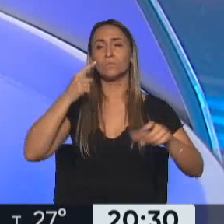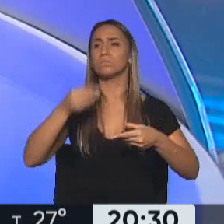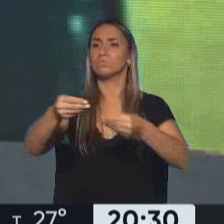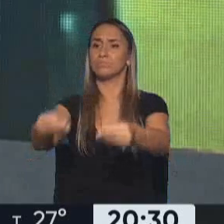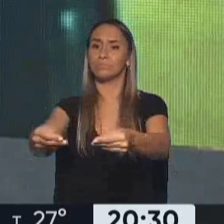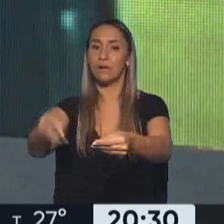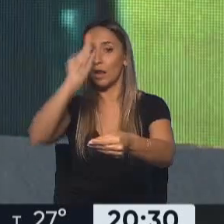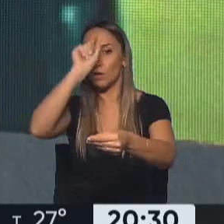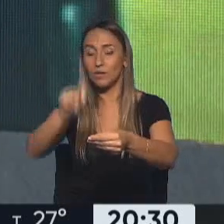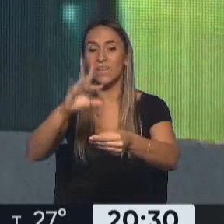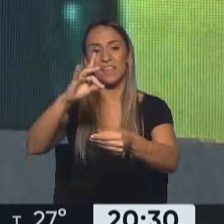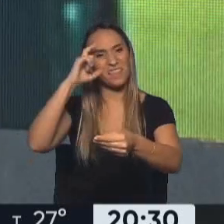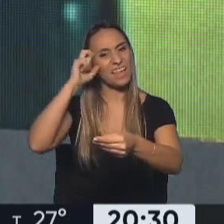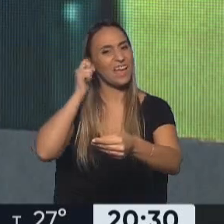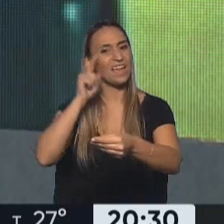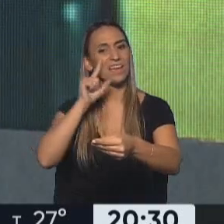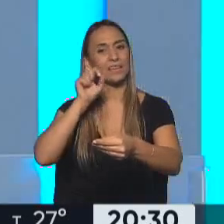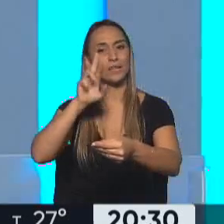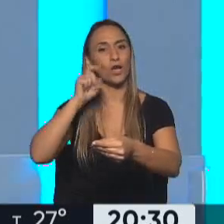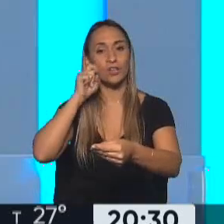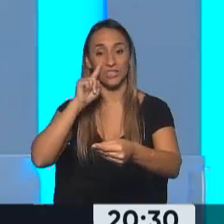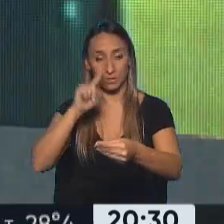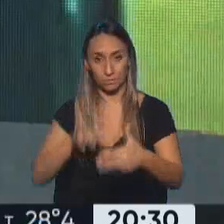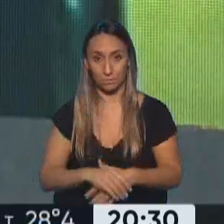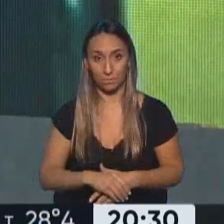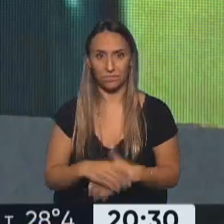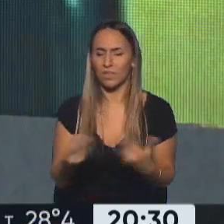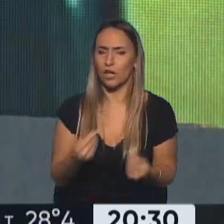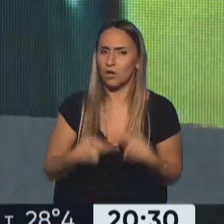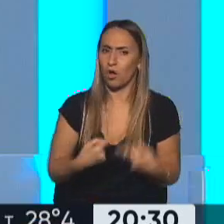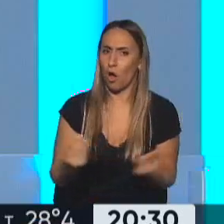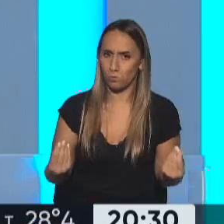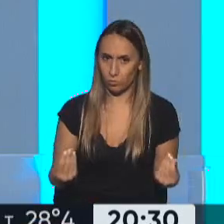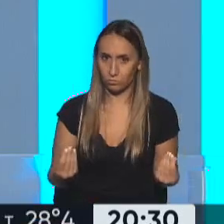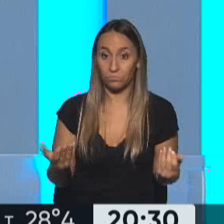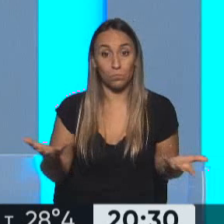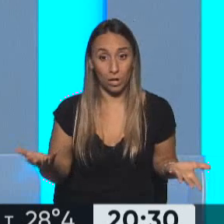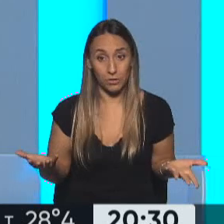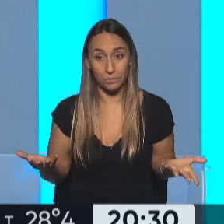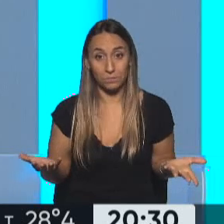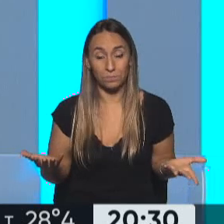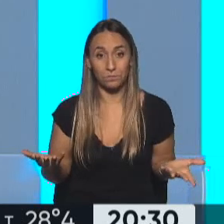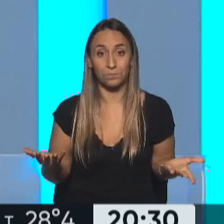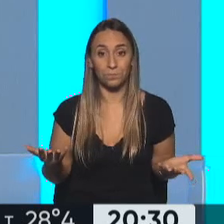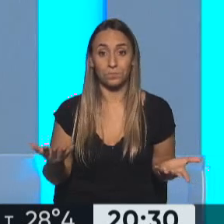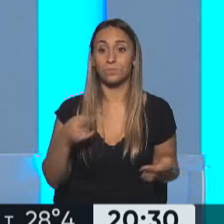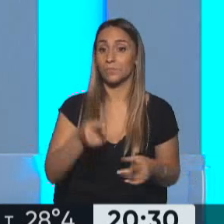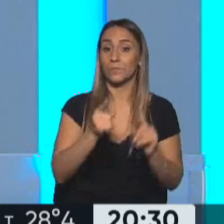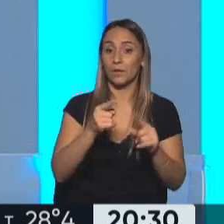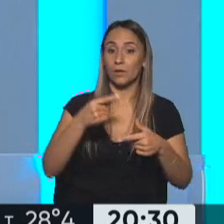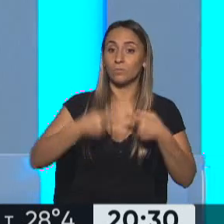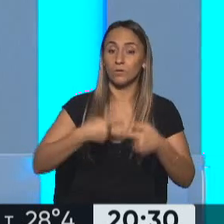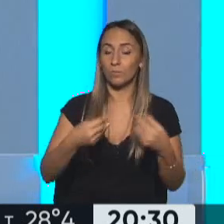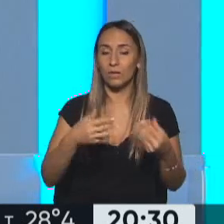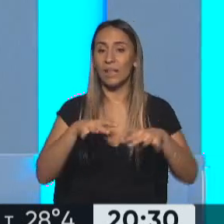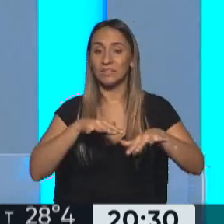Marcelo Martínez de Giorgi. Es tremendo. Esto, ¿y entonces cómo sigue esta película? Bueno, básicamente lo que tiene que ver con esto es una